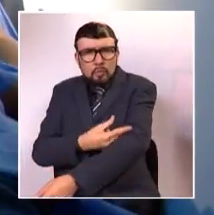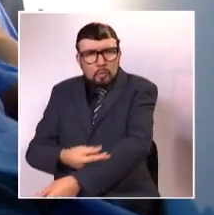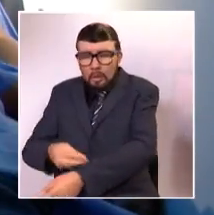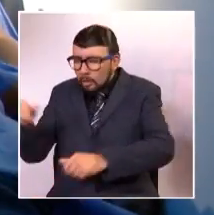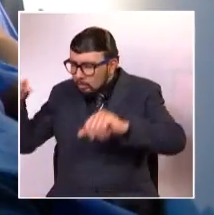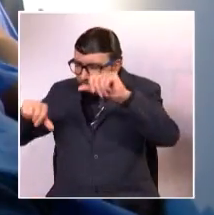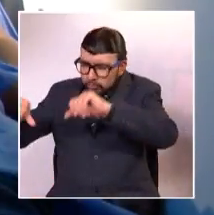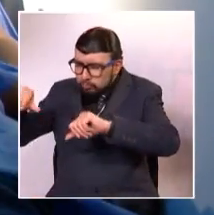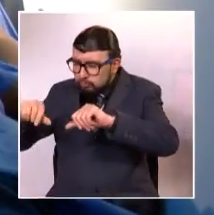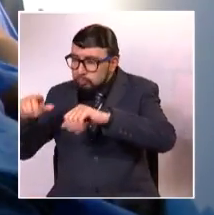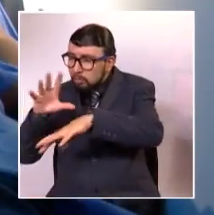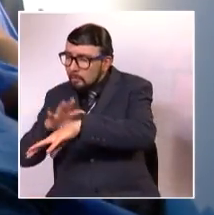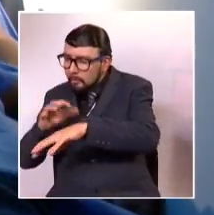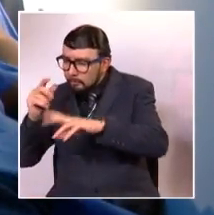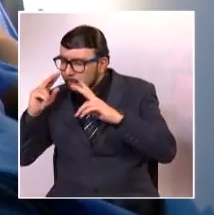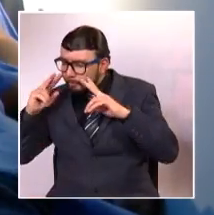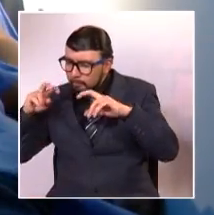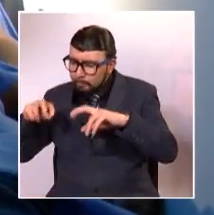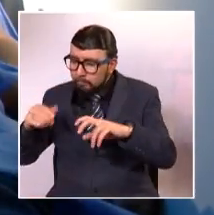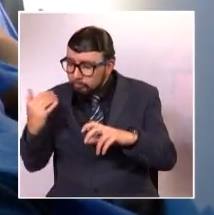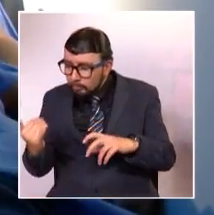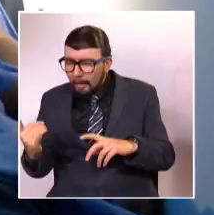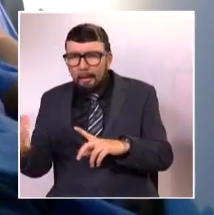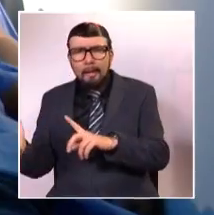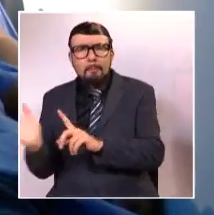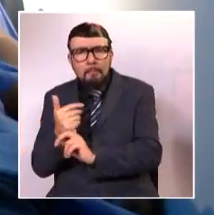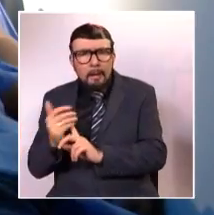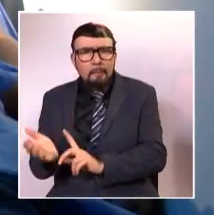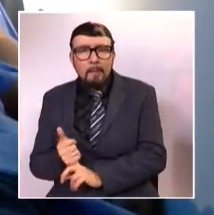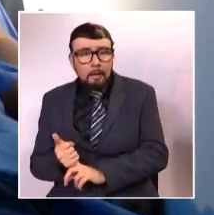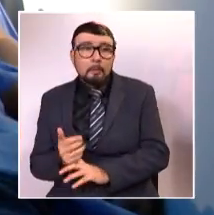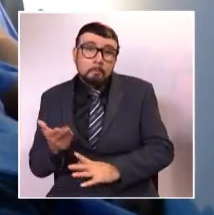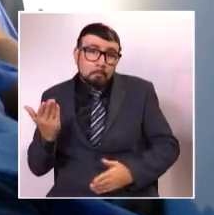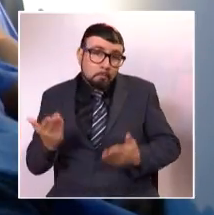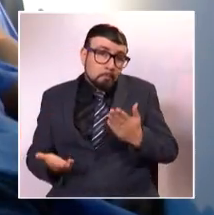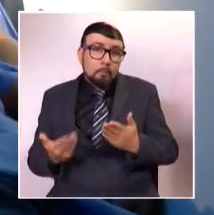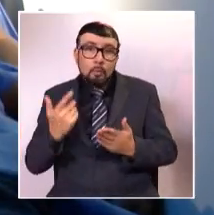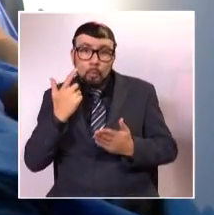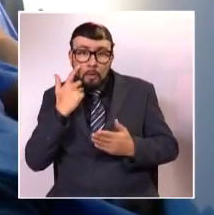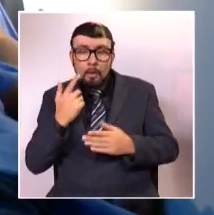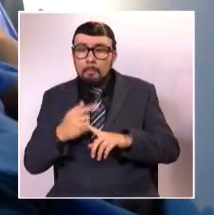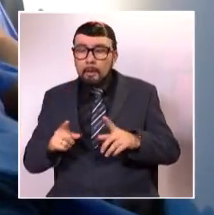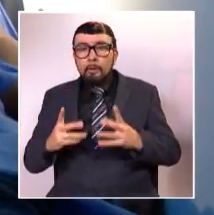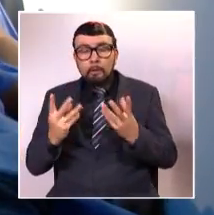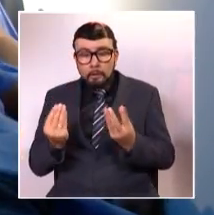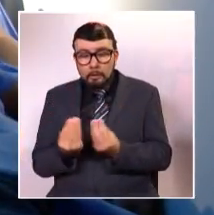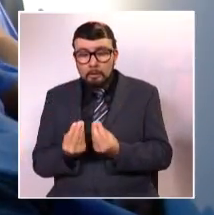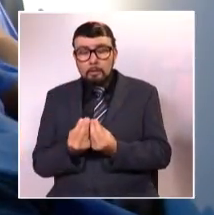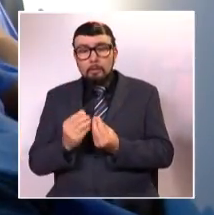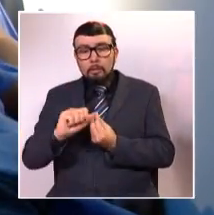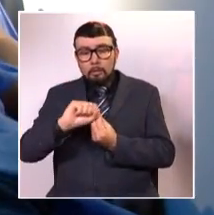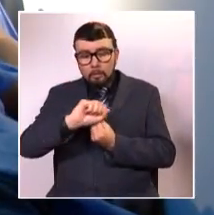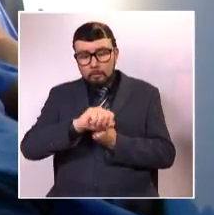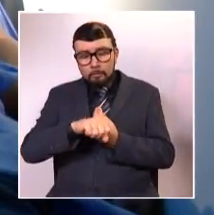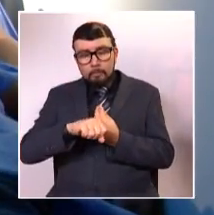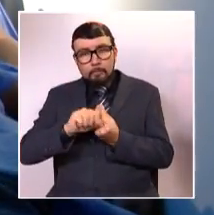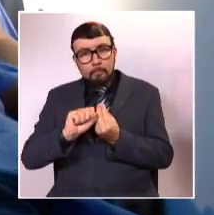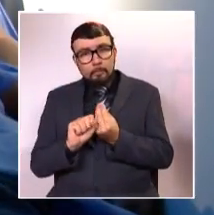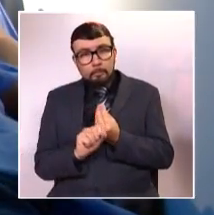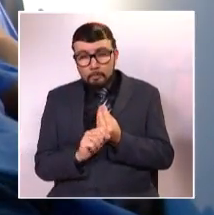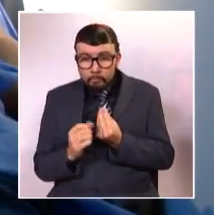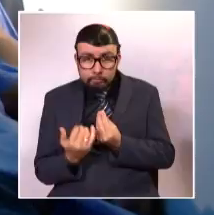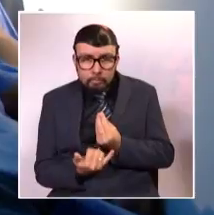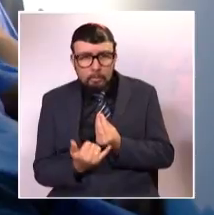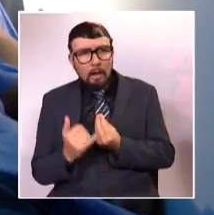próstata, como digamos exámenes de rutina. Pero el testículo también es un órgano que nos da muchas